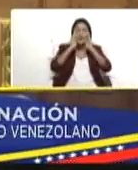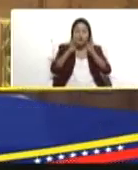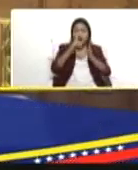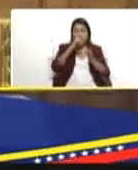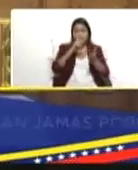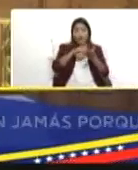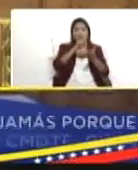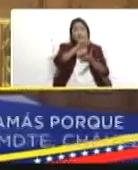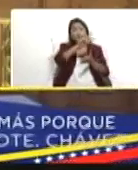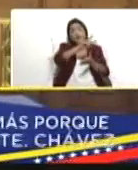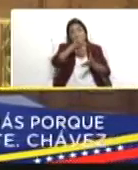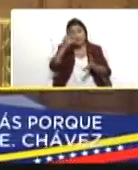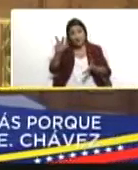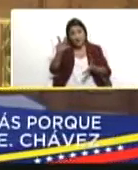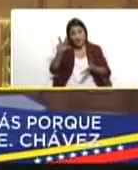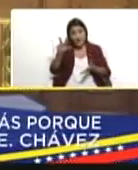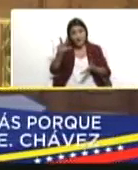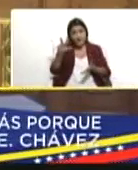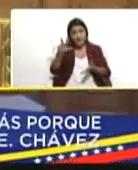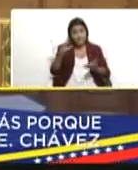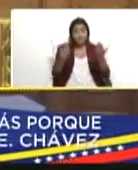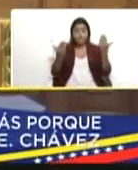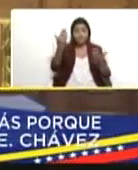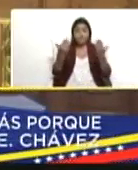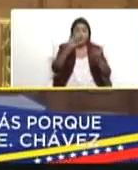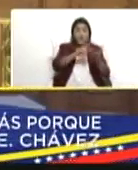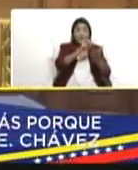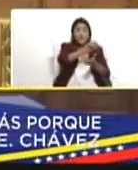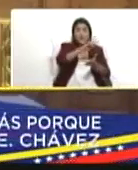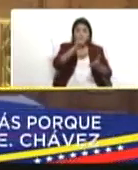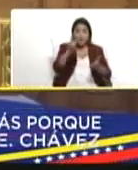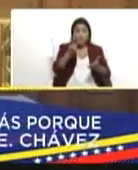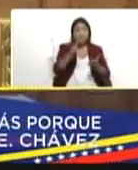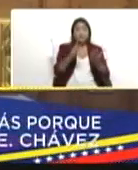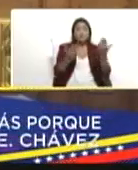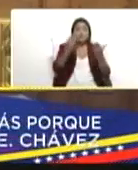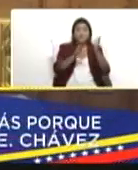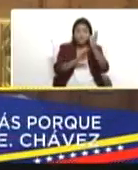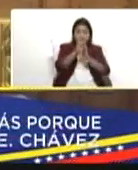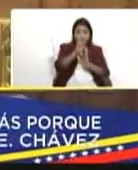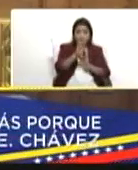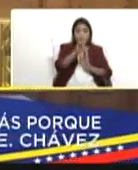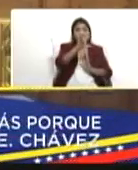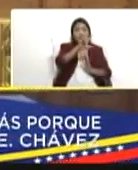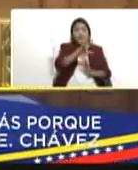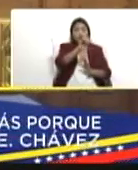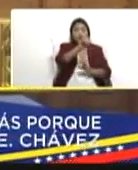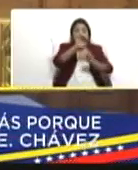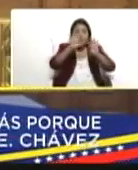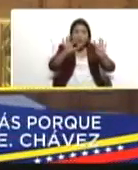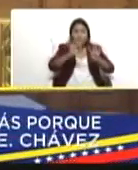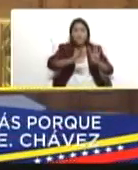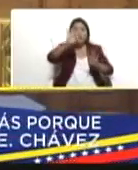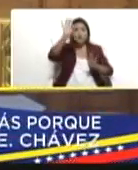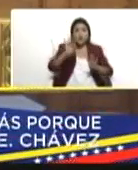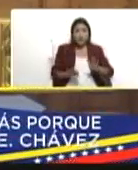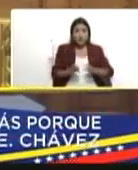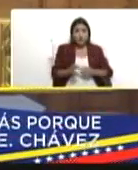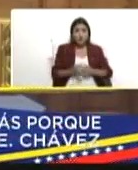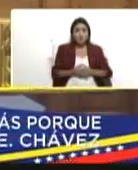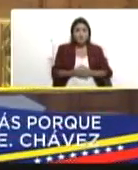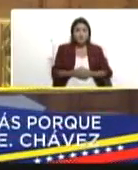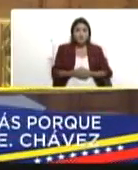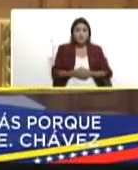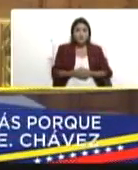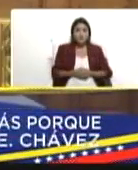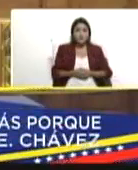2023 en relación al 2022 aumentó un 309 por de todos los que son